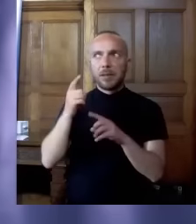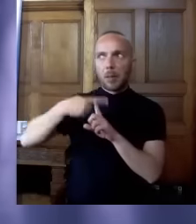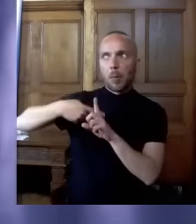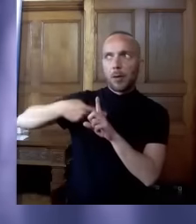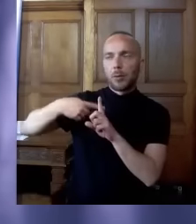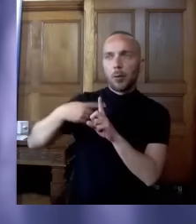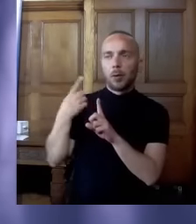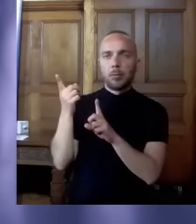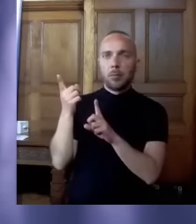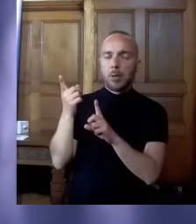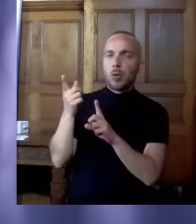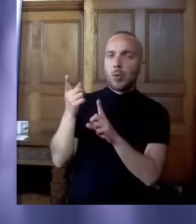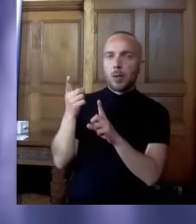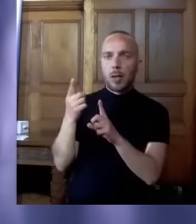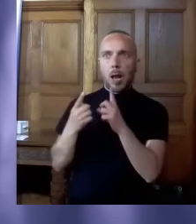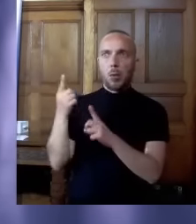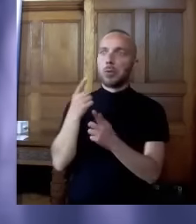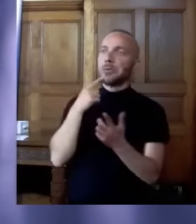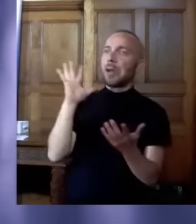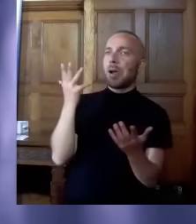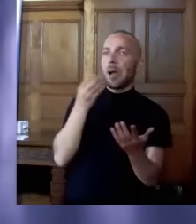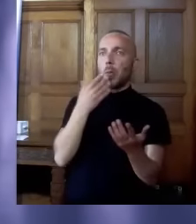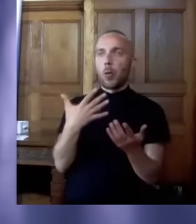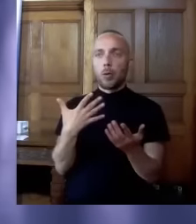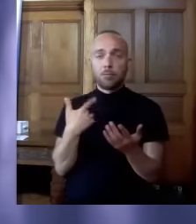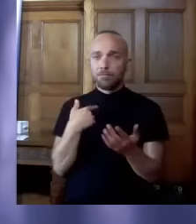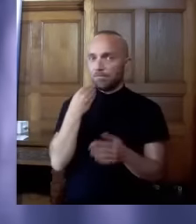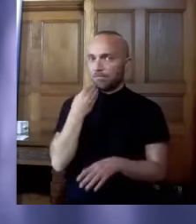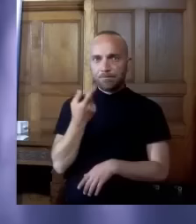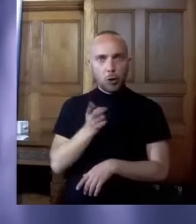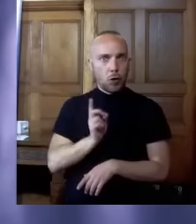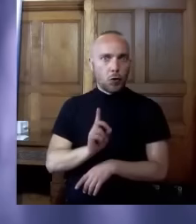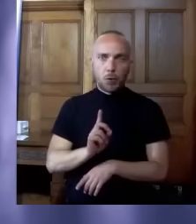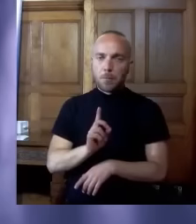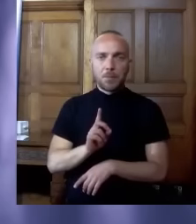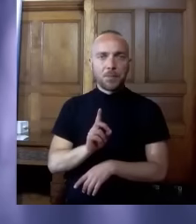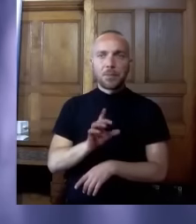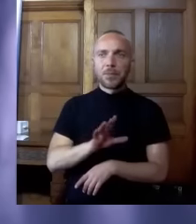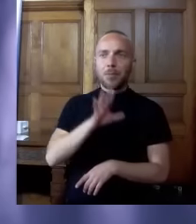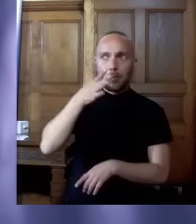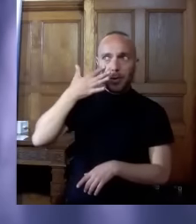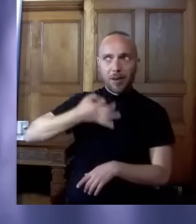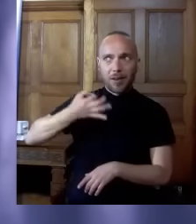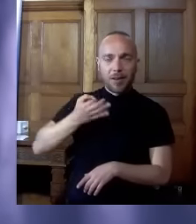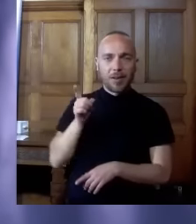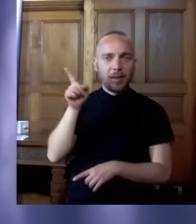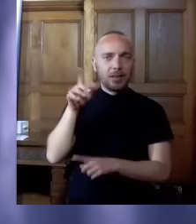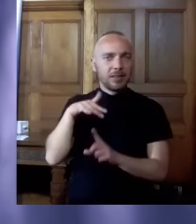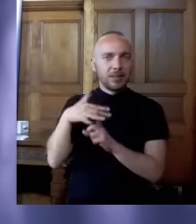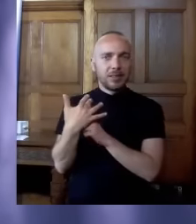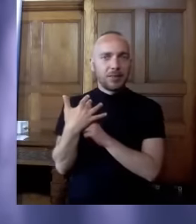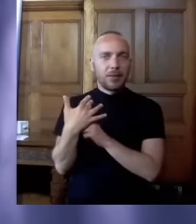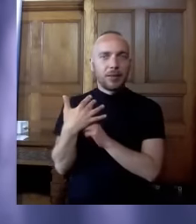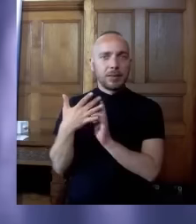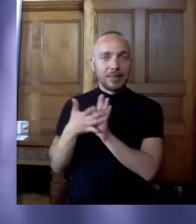que quizás algunos califiquen de buena a mí no me lo parece porque realmente lo que estamos viendo Es una continuación de lo que